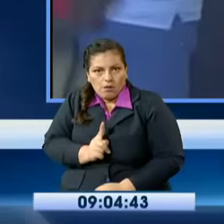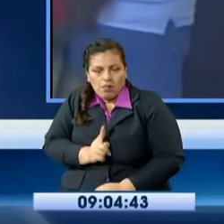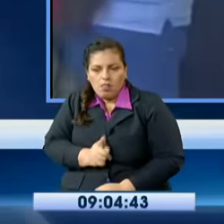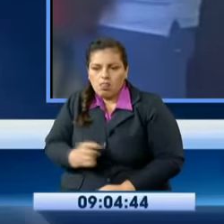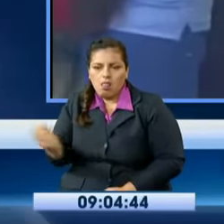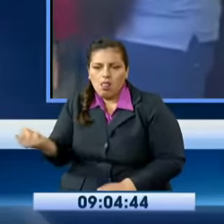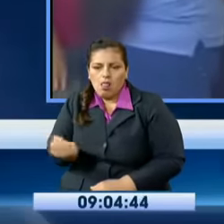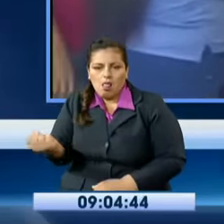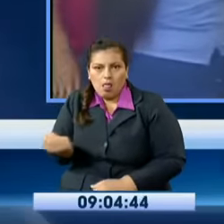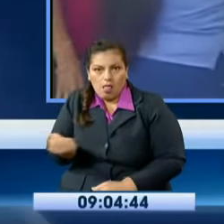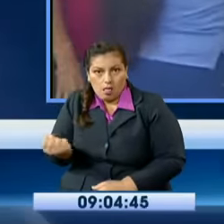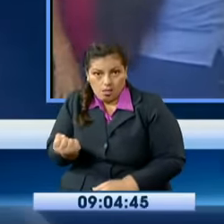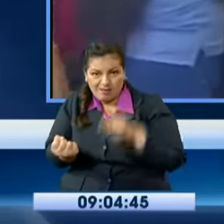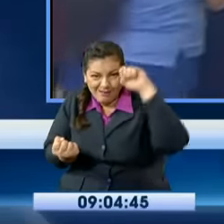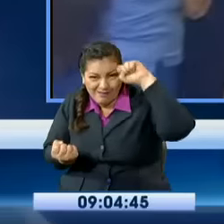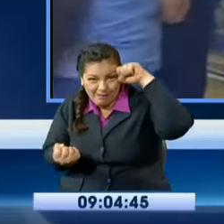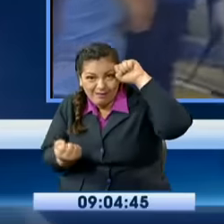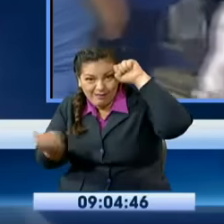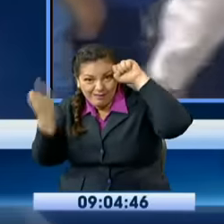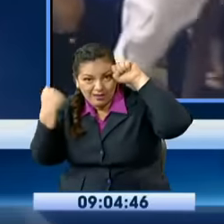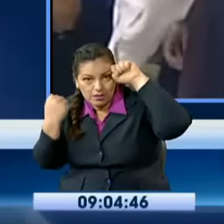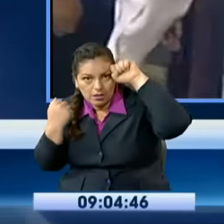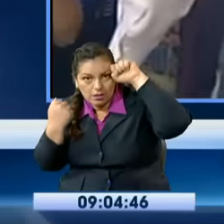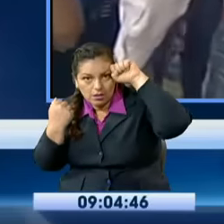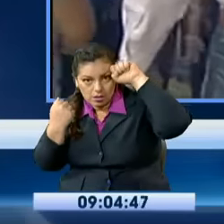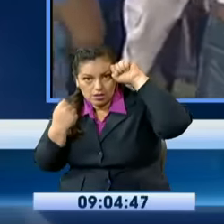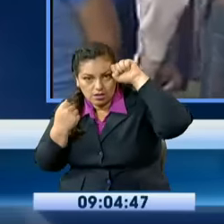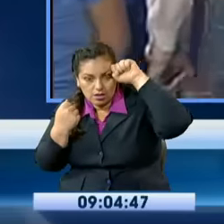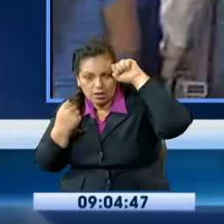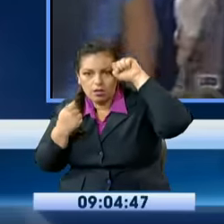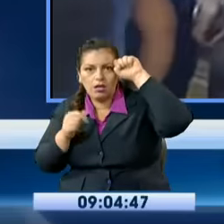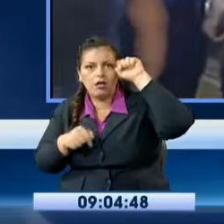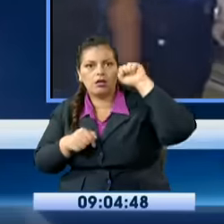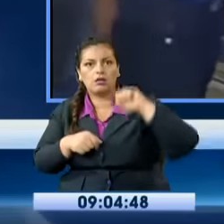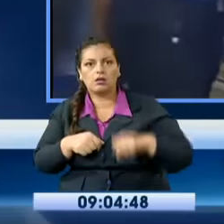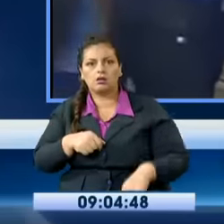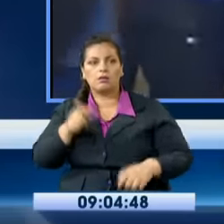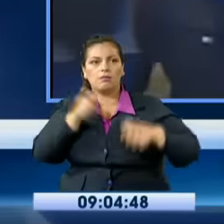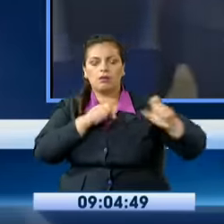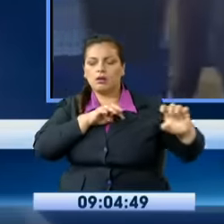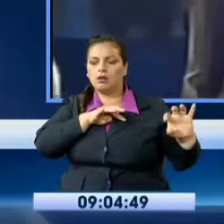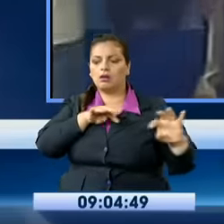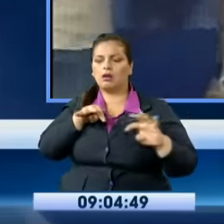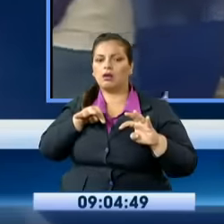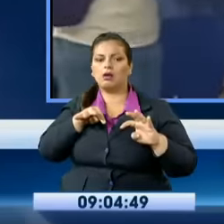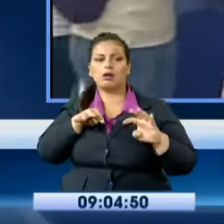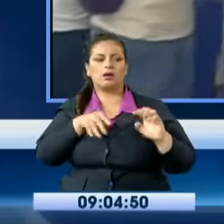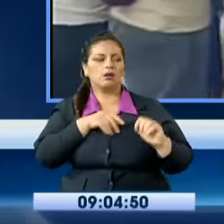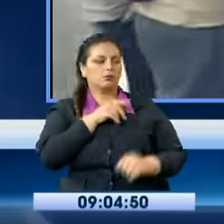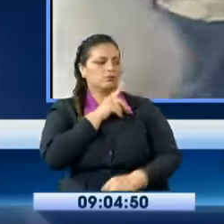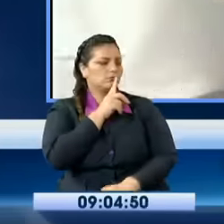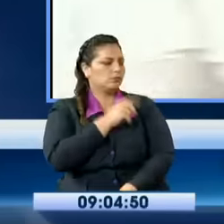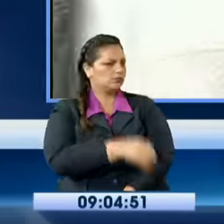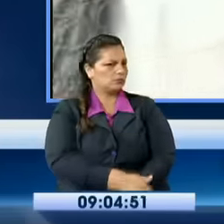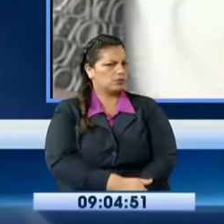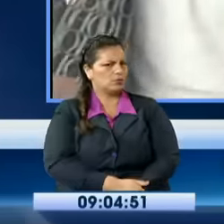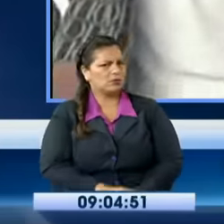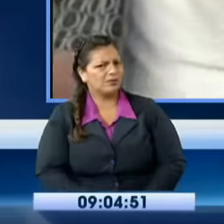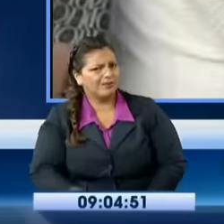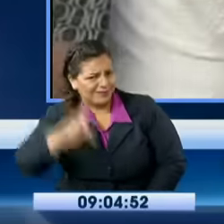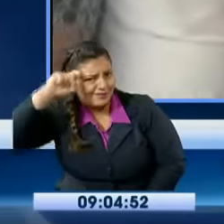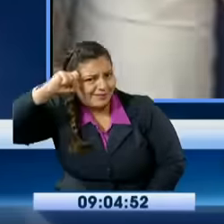creo que le caigo encima. Y le bajo un zapatazo, y de mujer también, pues Enrique, se puede sacar el zapato o darle su carterazo. Yo recuerdo